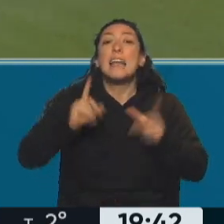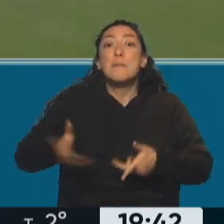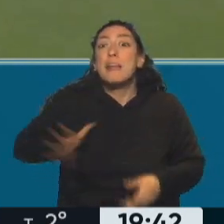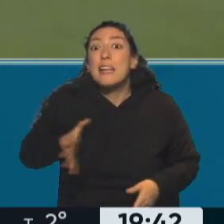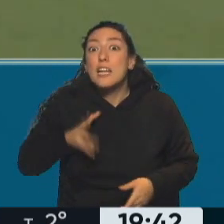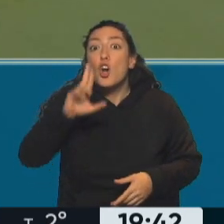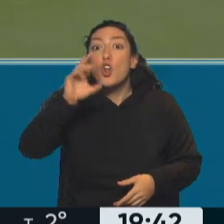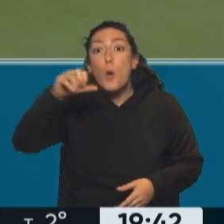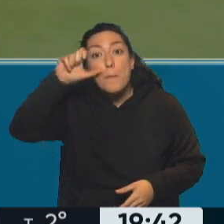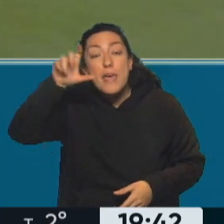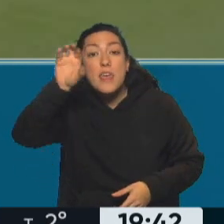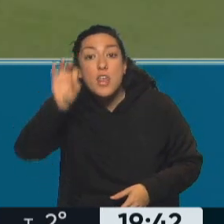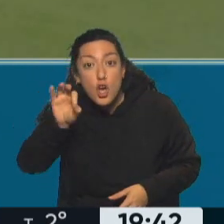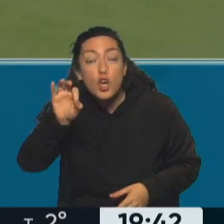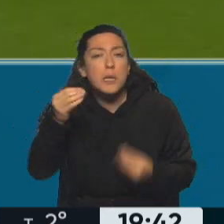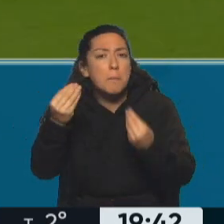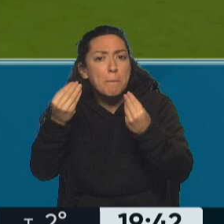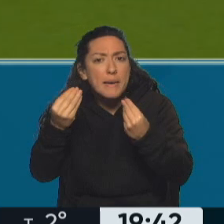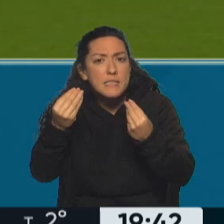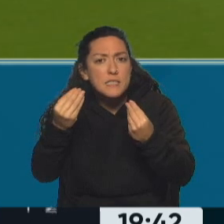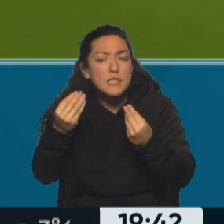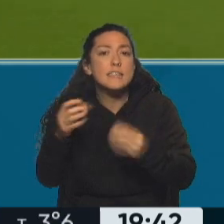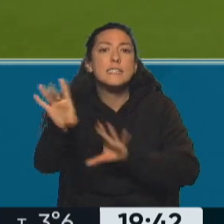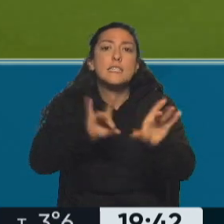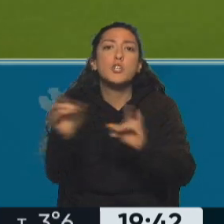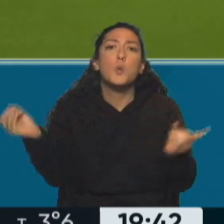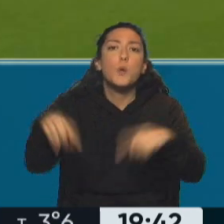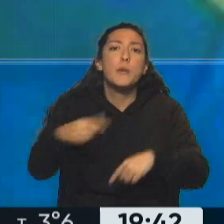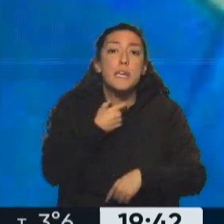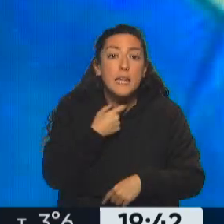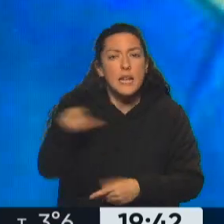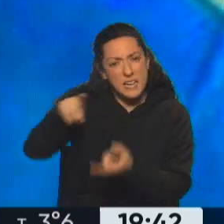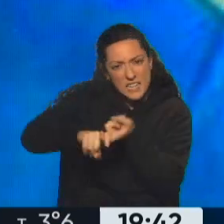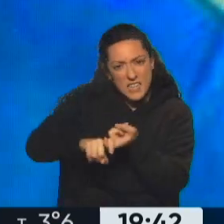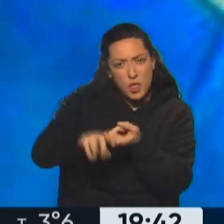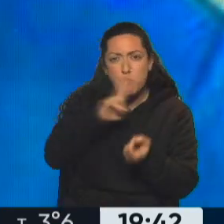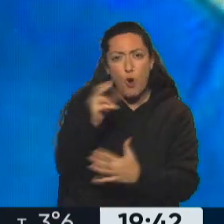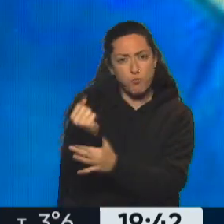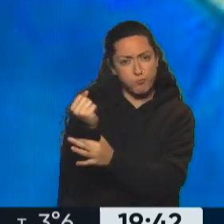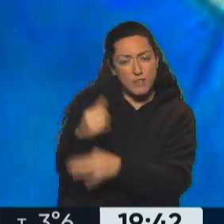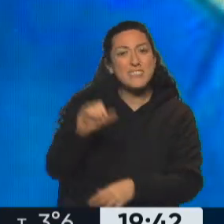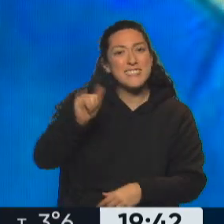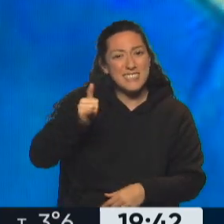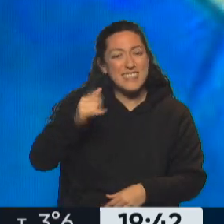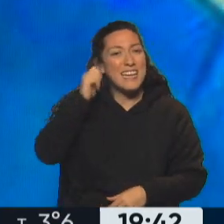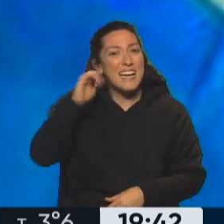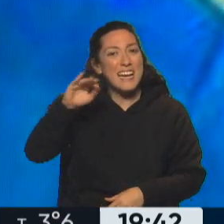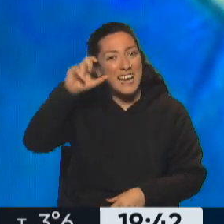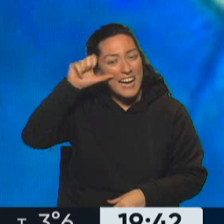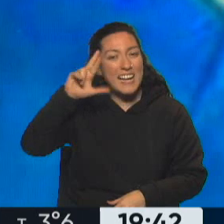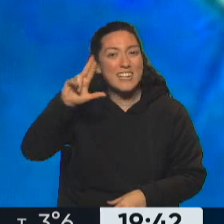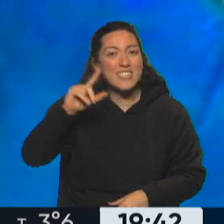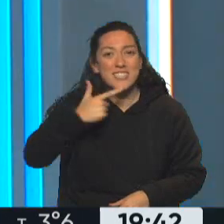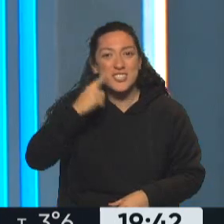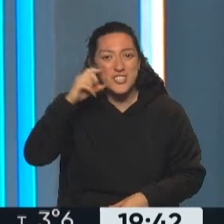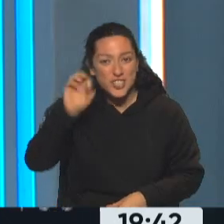contar. ¿Y qué pasa con Chiquito Romero? Chiquito Romero quiere volver al seleccionado. Está casado con una muchacha muy conocida. Sí, Eliana Guercio. Sí, pero ese